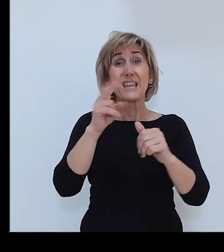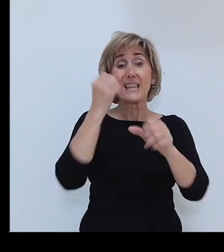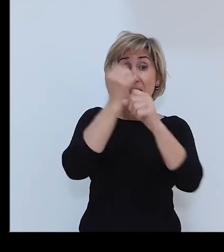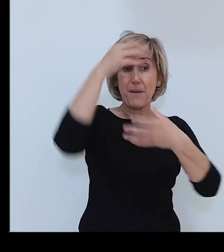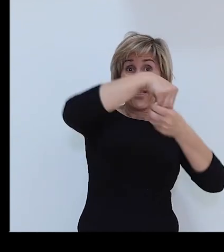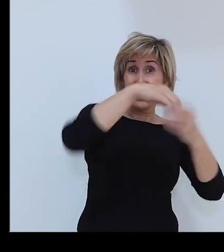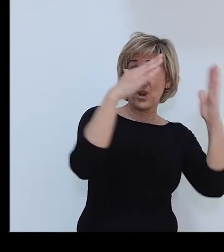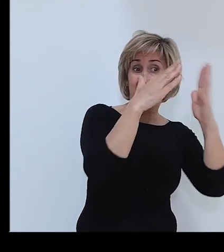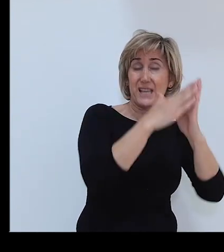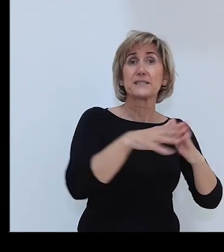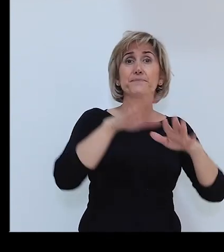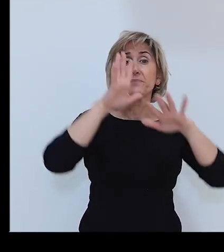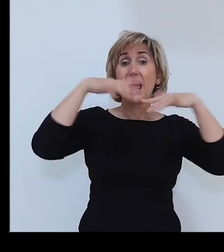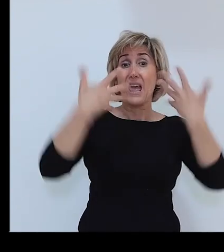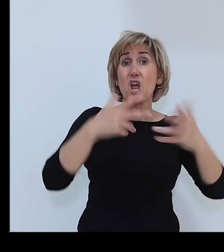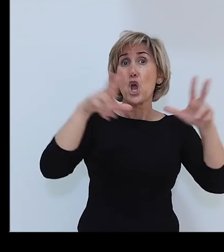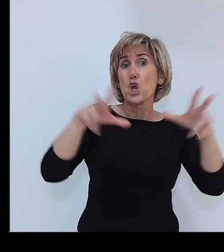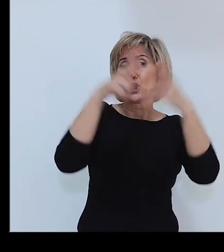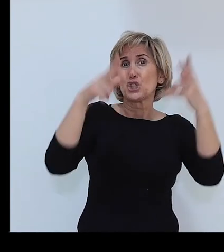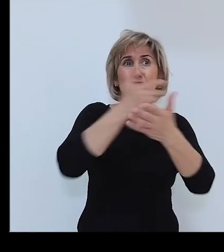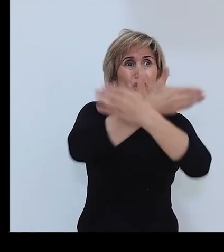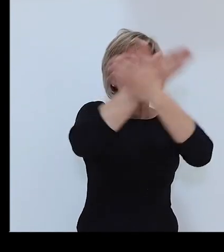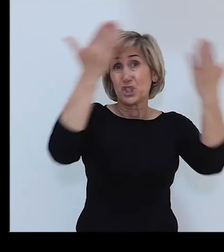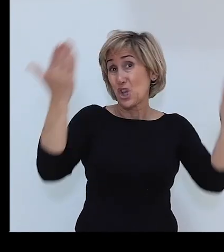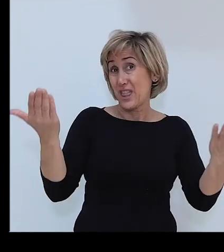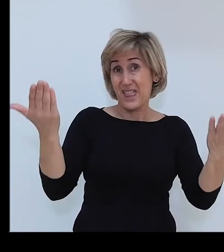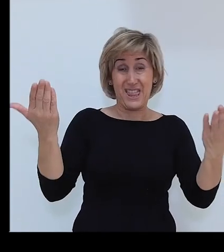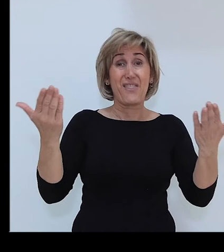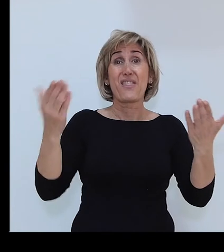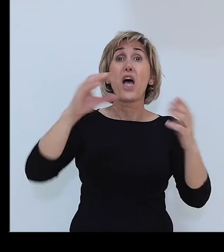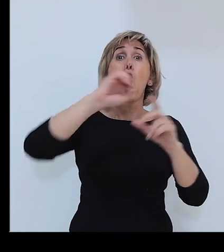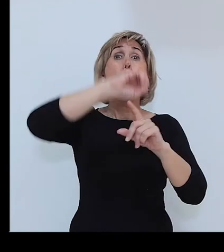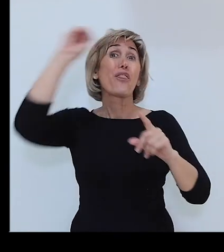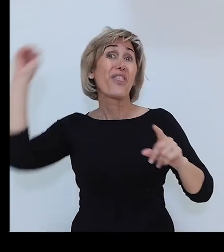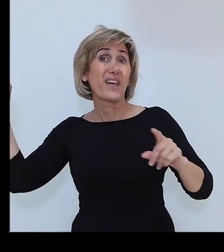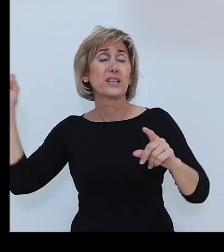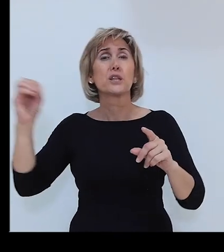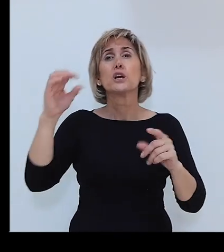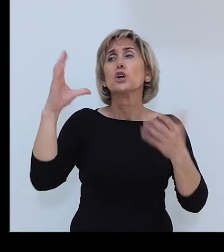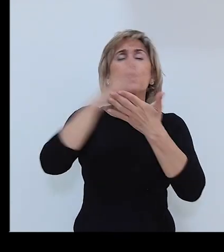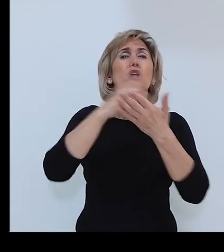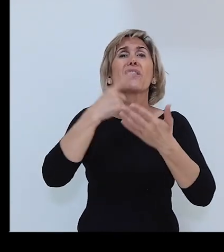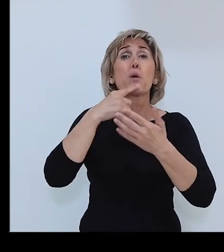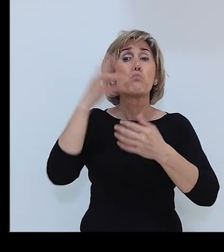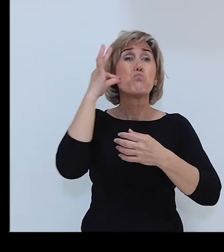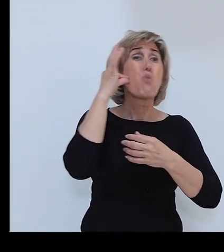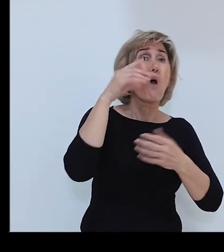cuenta, el perfil de quienes trabajan en lo doméstico en la sociedad